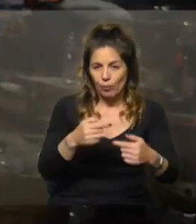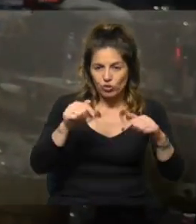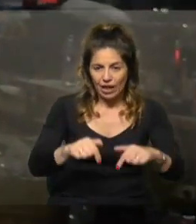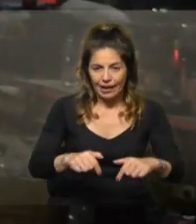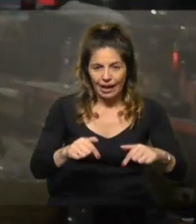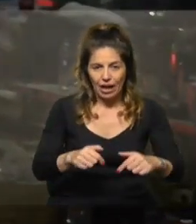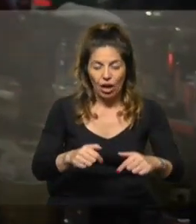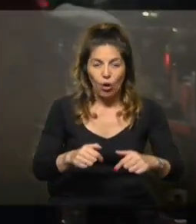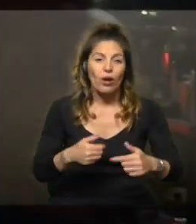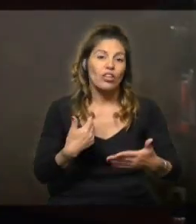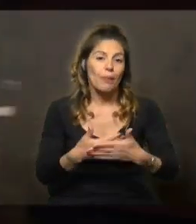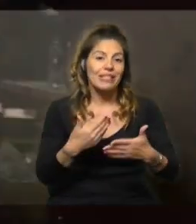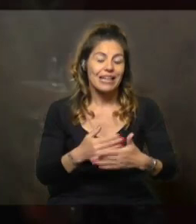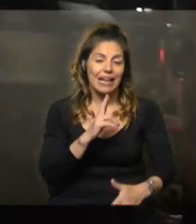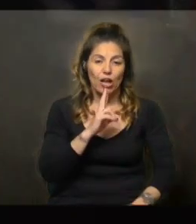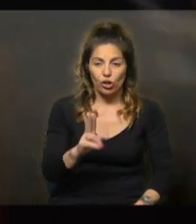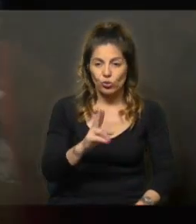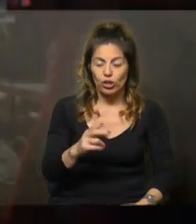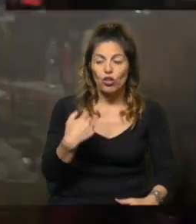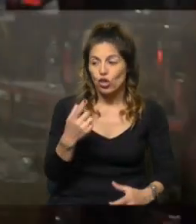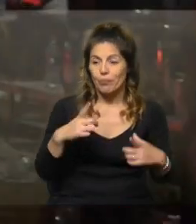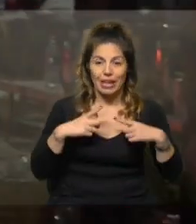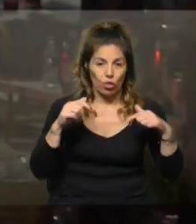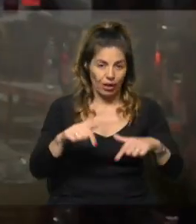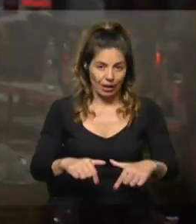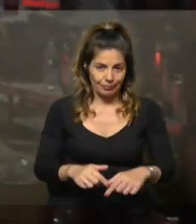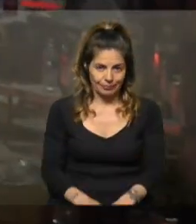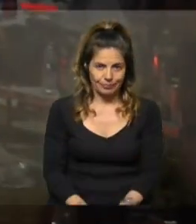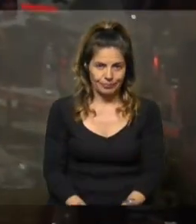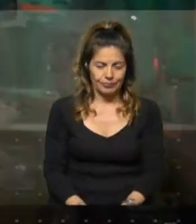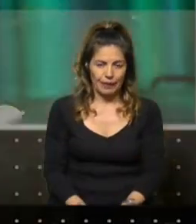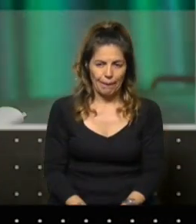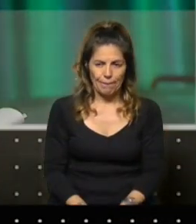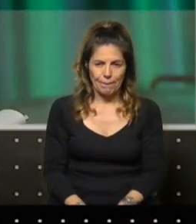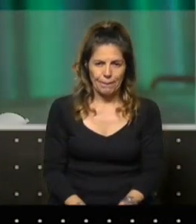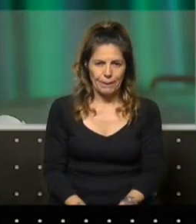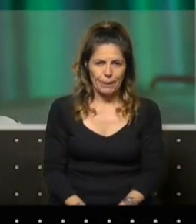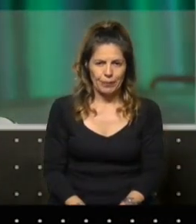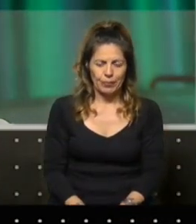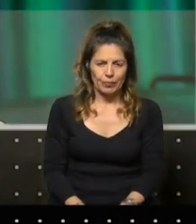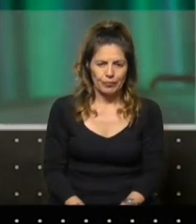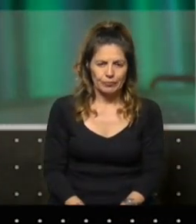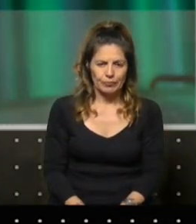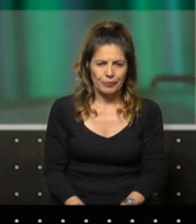cuando se acerquen los resultados quedo a la ord de chicosa puede